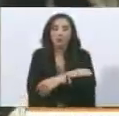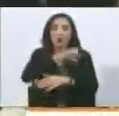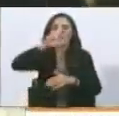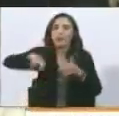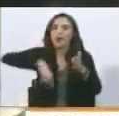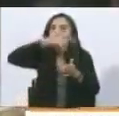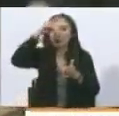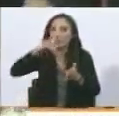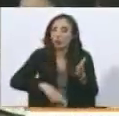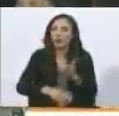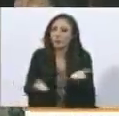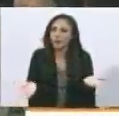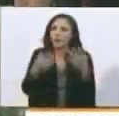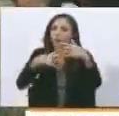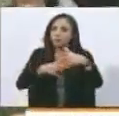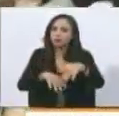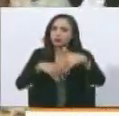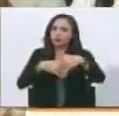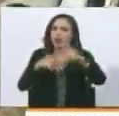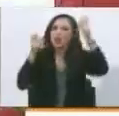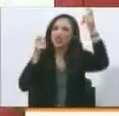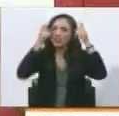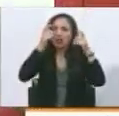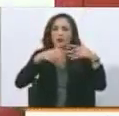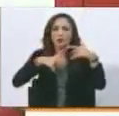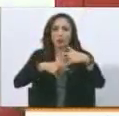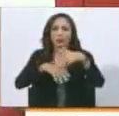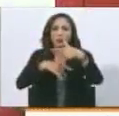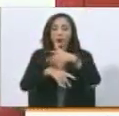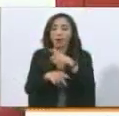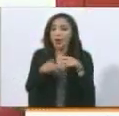Movilizar a nuestra gente. Cuenta, el chavismo está movilizado, ellos están